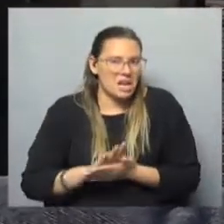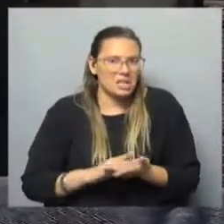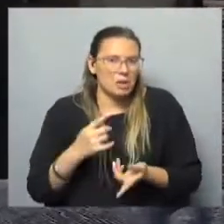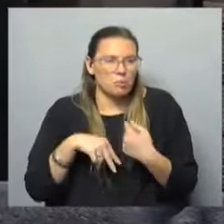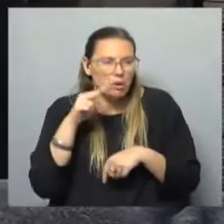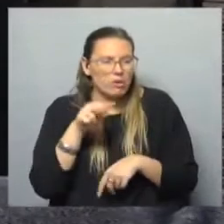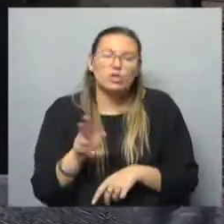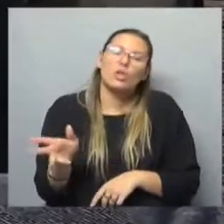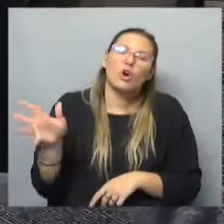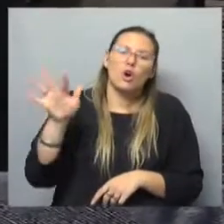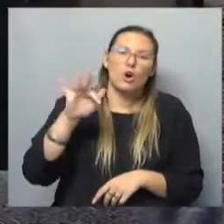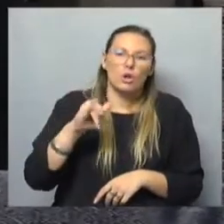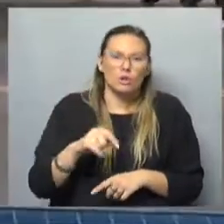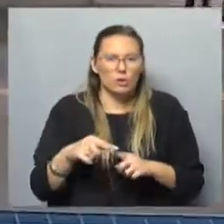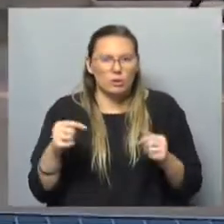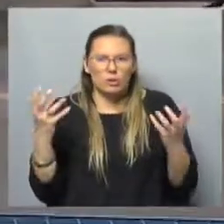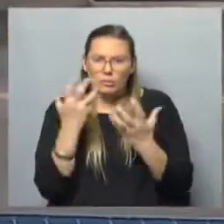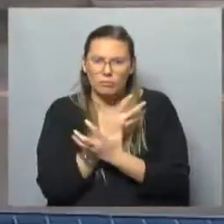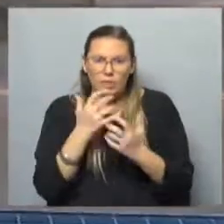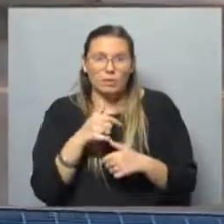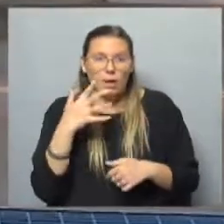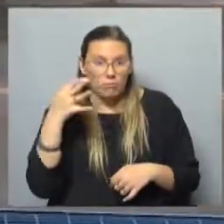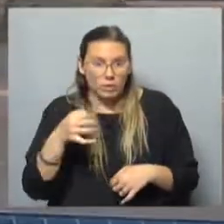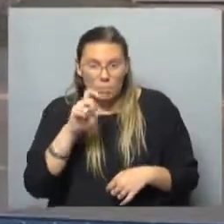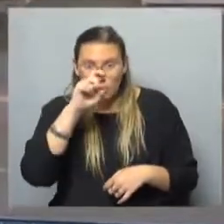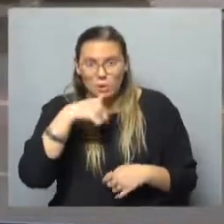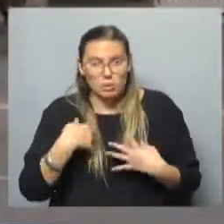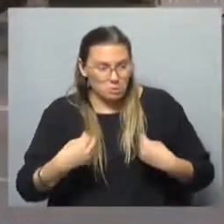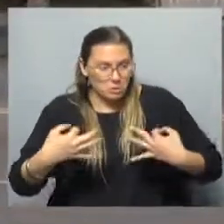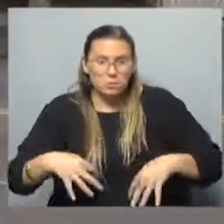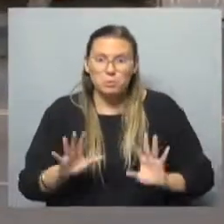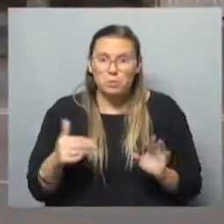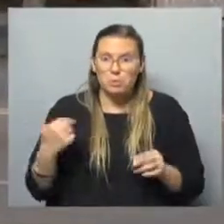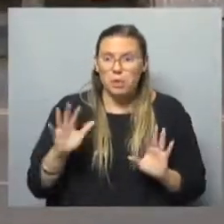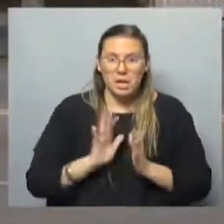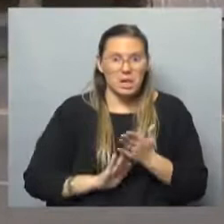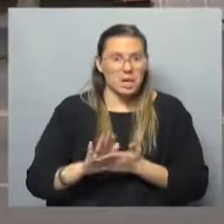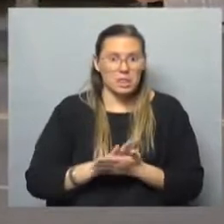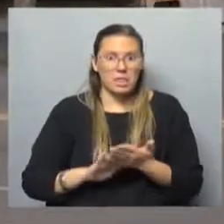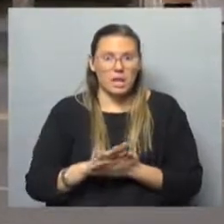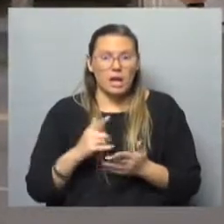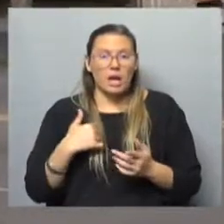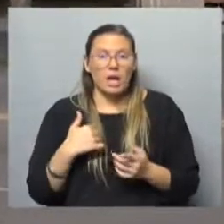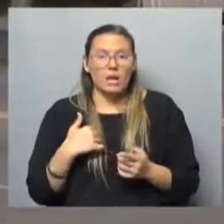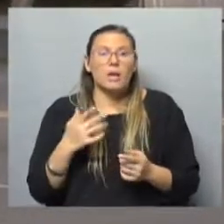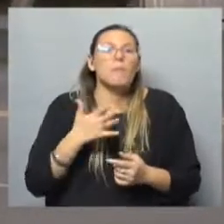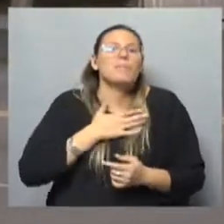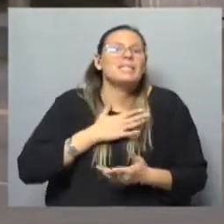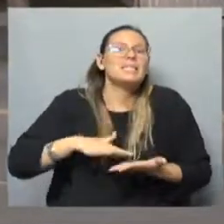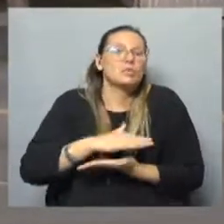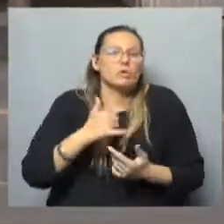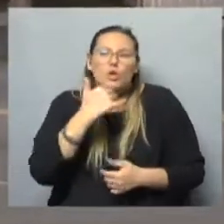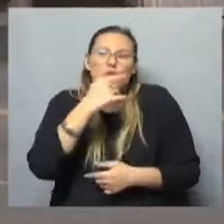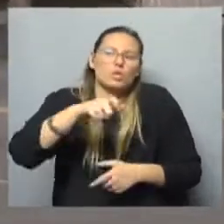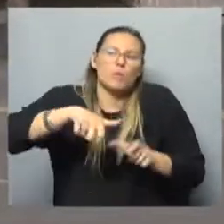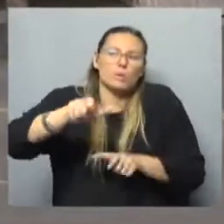viendo todos los días cosas horribles. Y acá realmente en Montevideo me siento seguro, realmente nunca me pasó nada. Es mi realidad, capaz que no es la realidad de